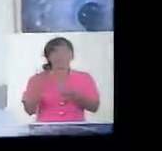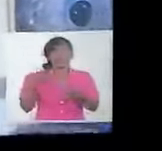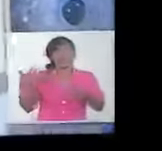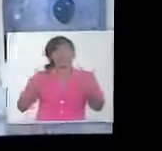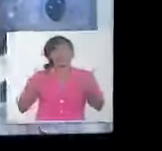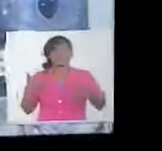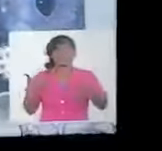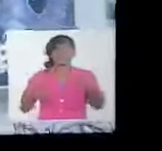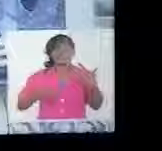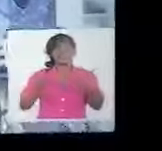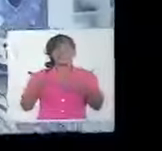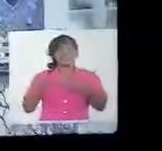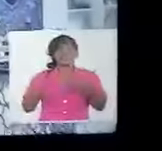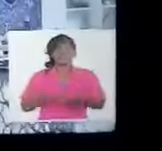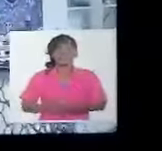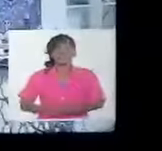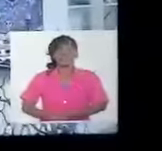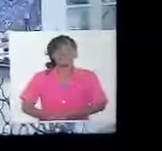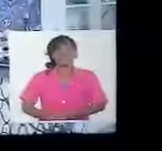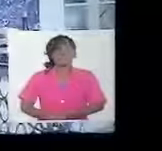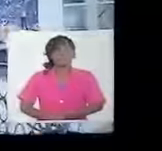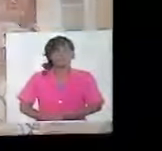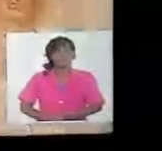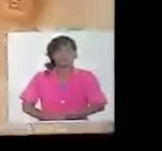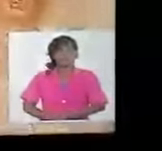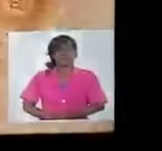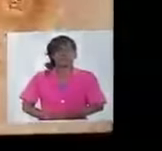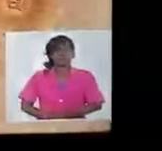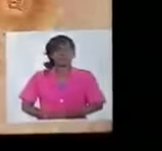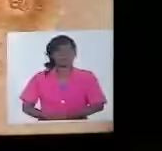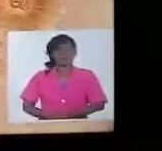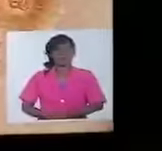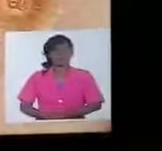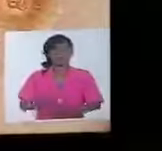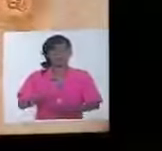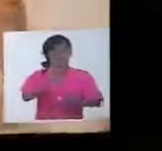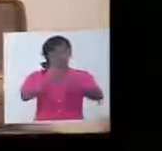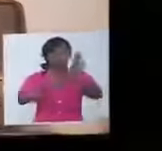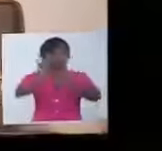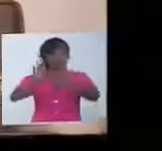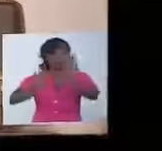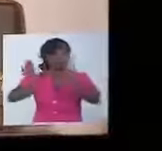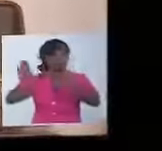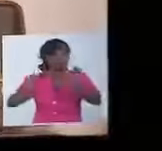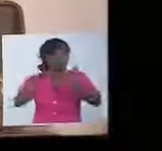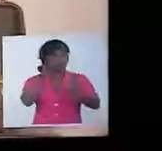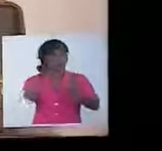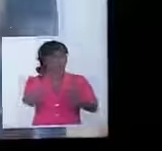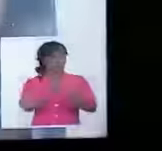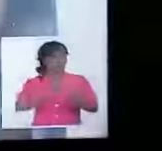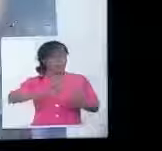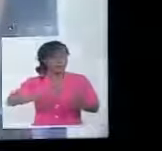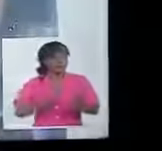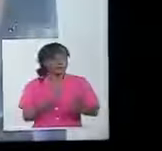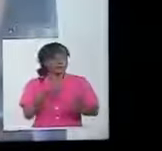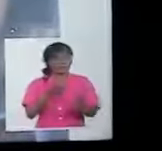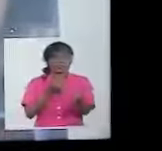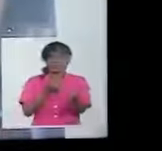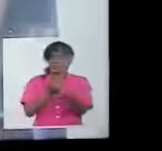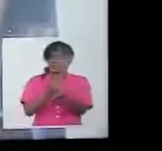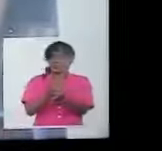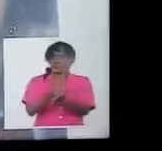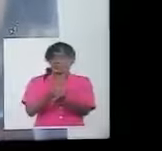salvándome la sombra y la pizza. La exposición Contigo del artista Brian Sánchez se mantendrá en exhibición